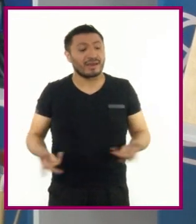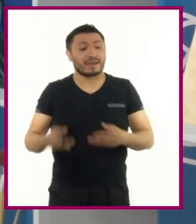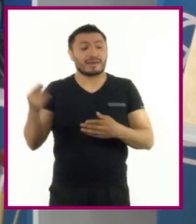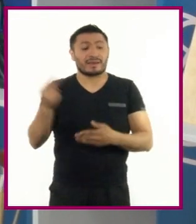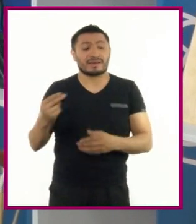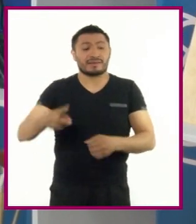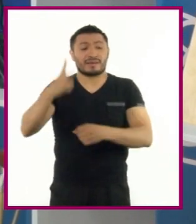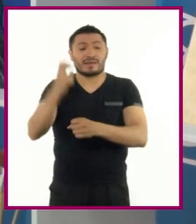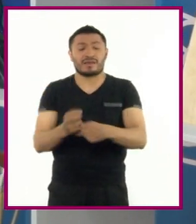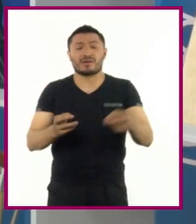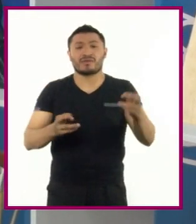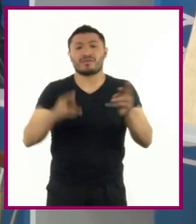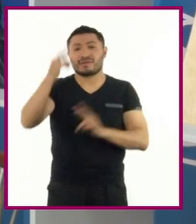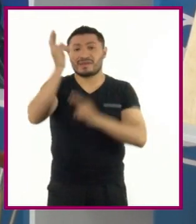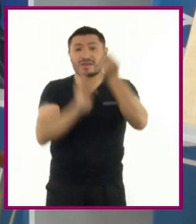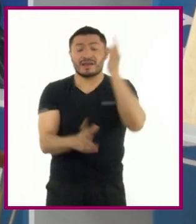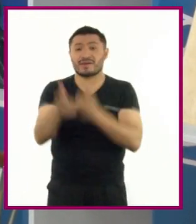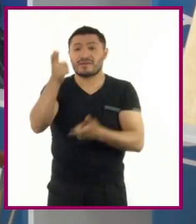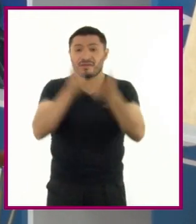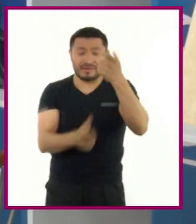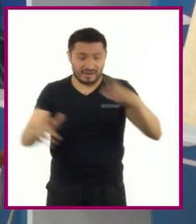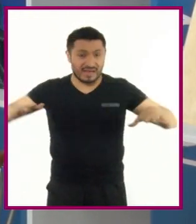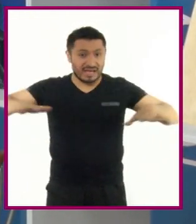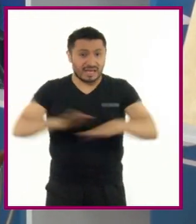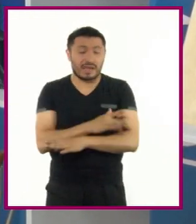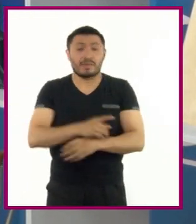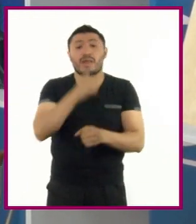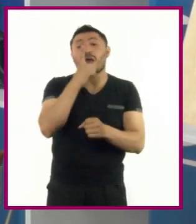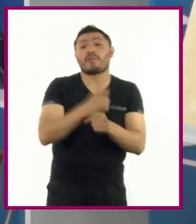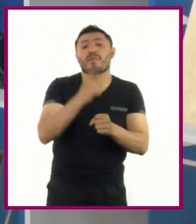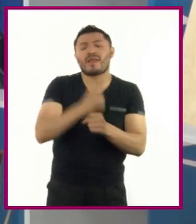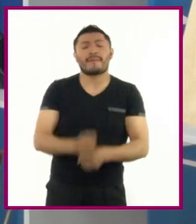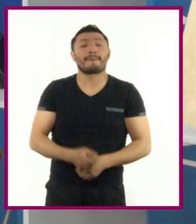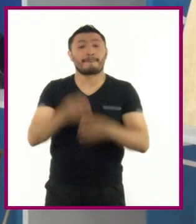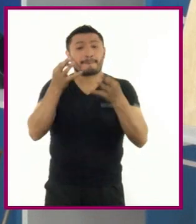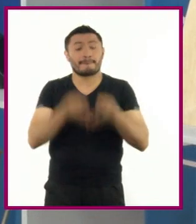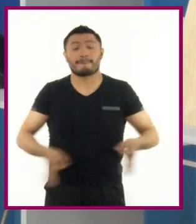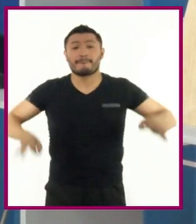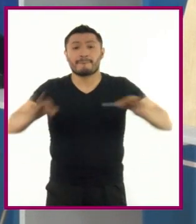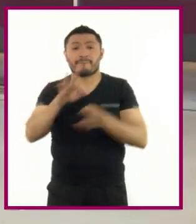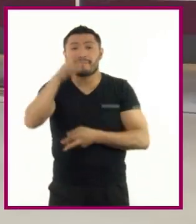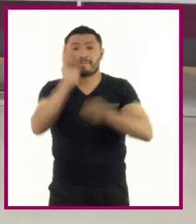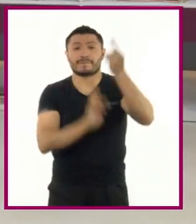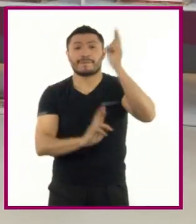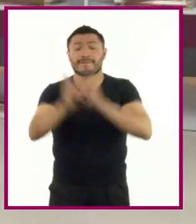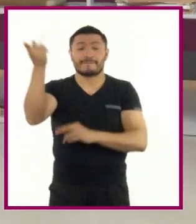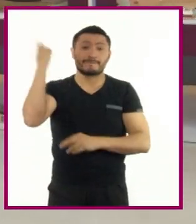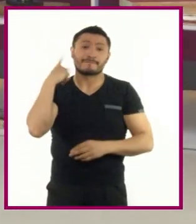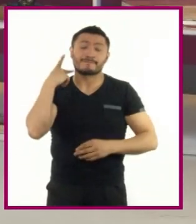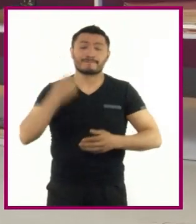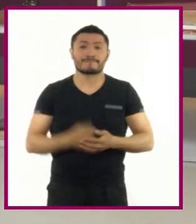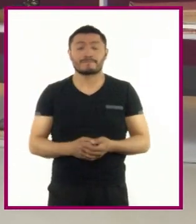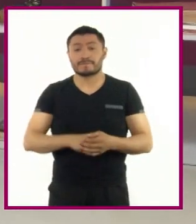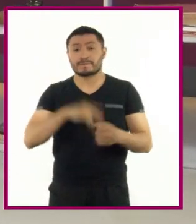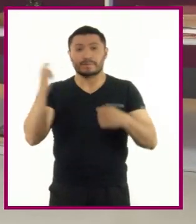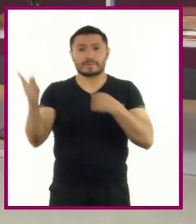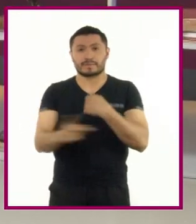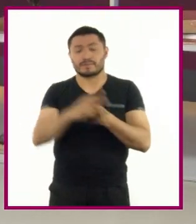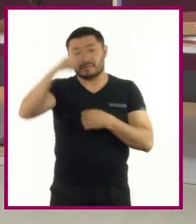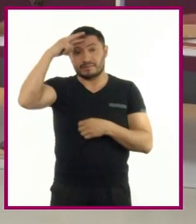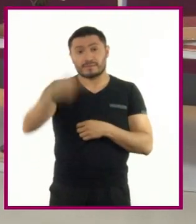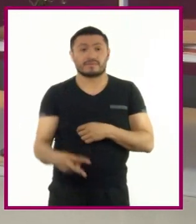segunda revolución económica, sino una primaria y auténtica revolución política. En un país como